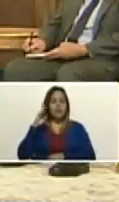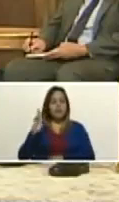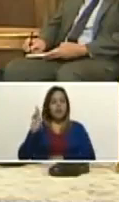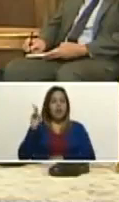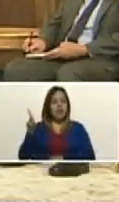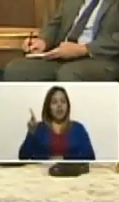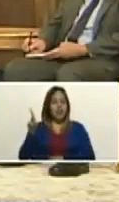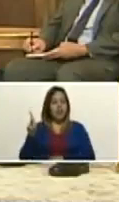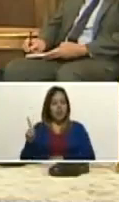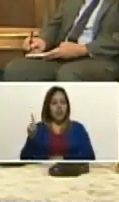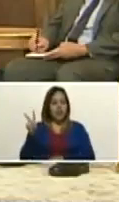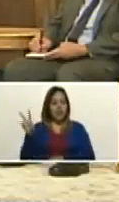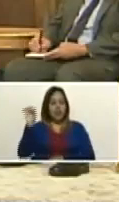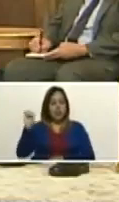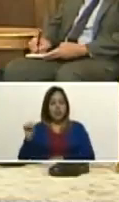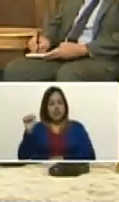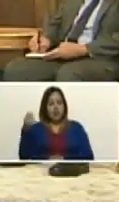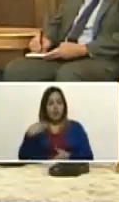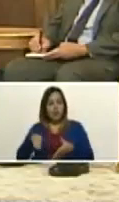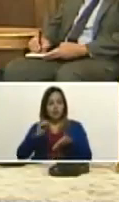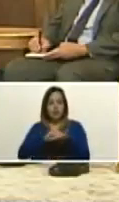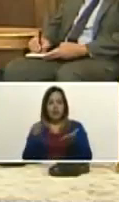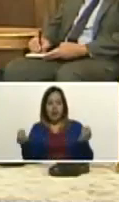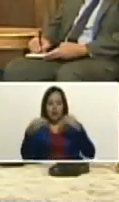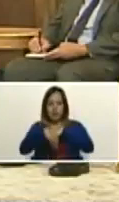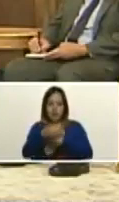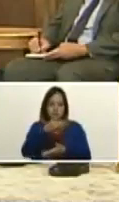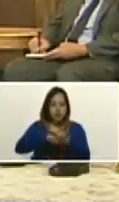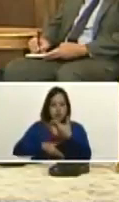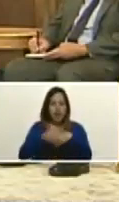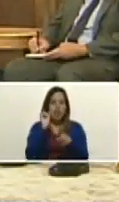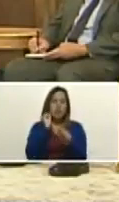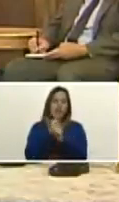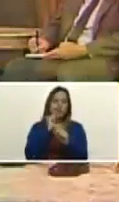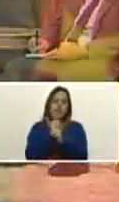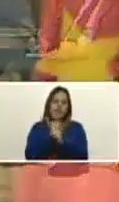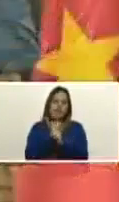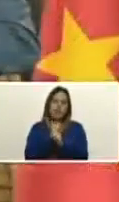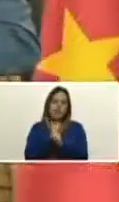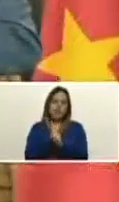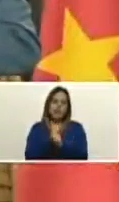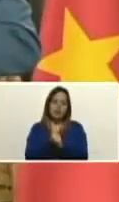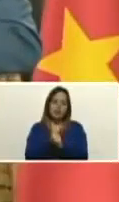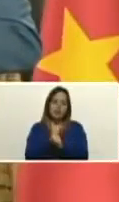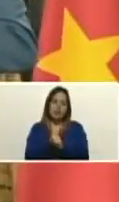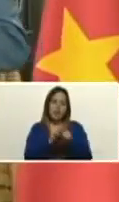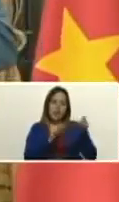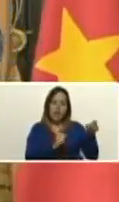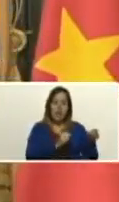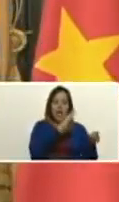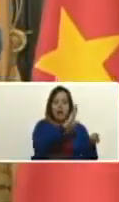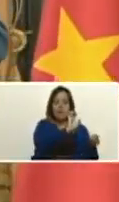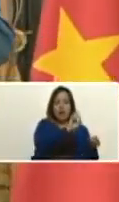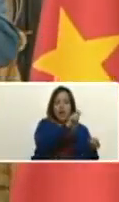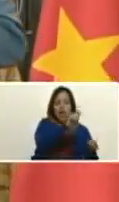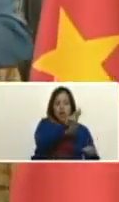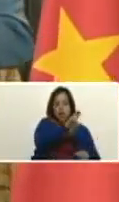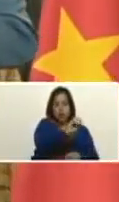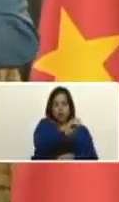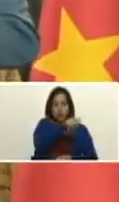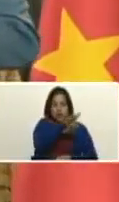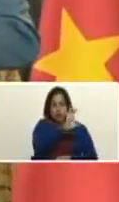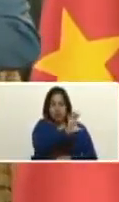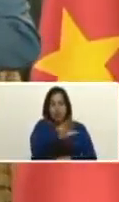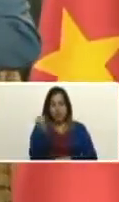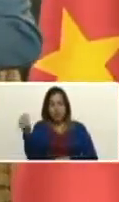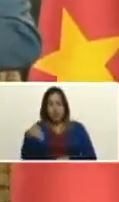que se retomen las negociaciones y el trabajo entre PetroVietnam y PDVSA y lleguemos